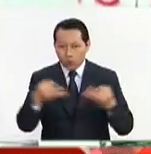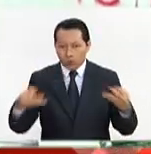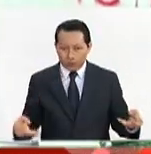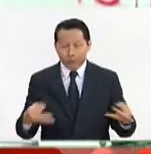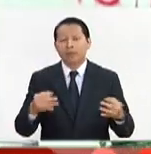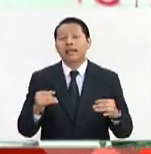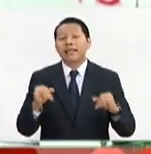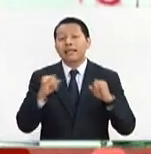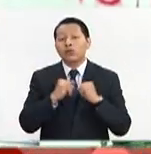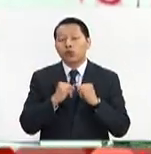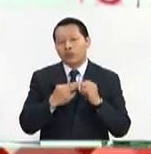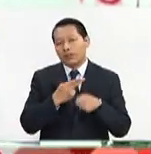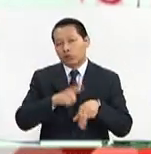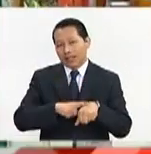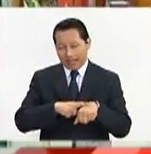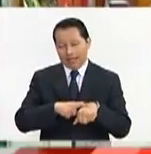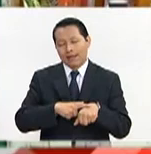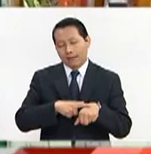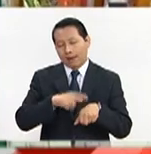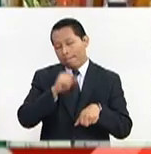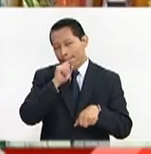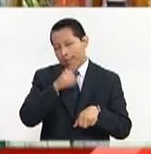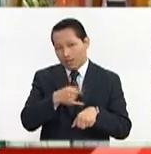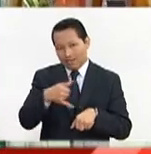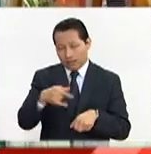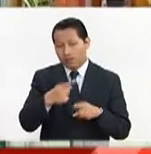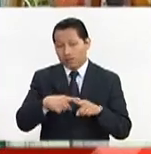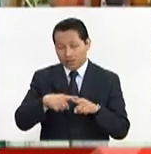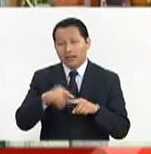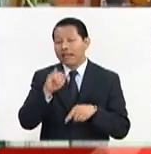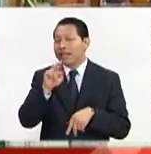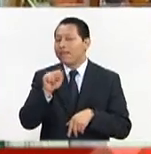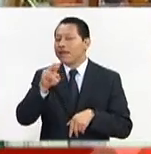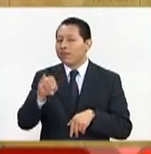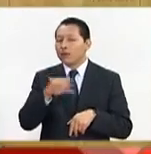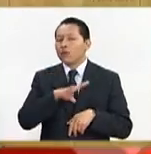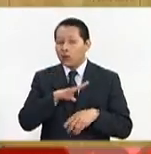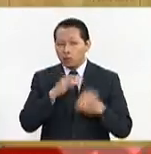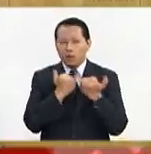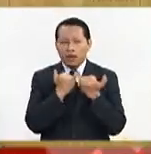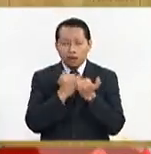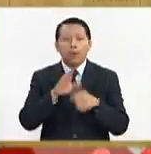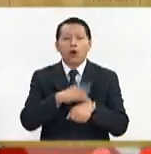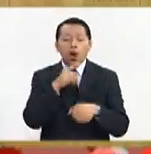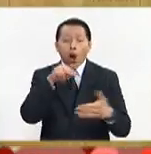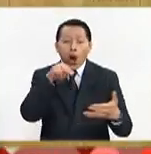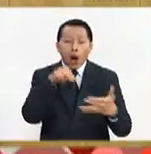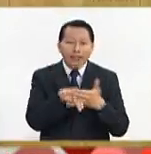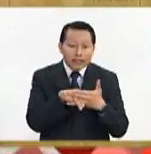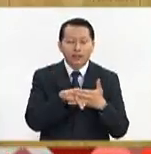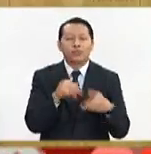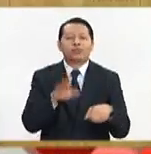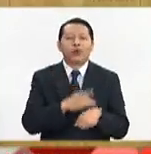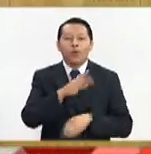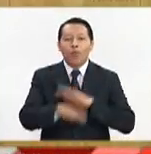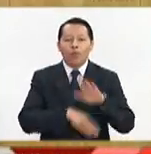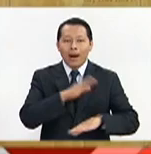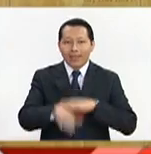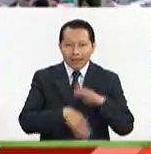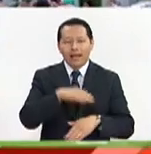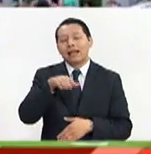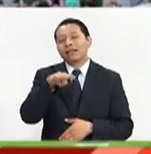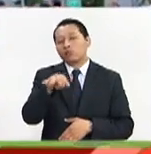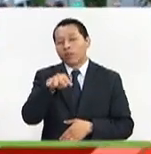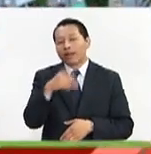Instituto Nacional de Vivienda también se encuentra relacionada con otra carpeta de investigación por homicidio culposo a raíz de la muerte de los